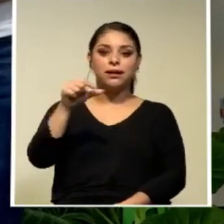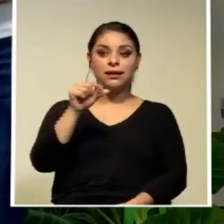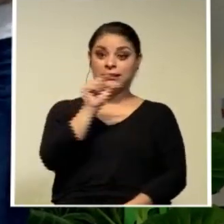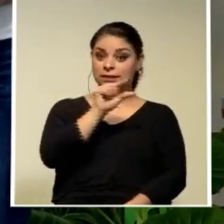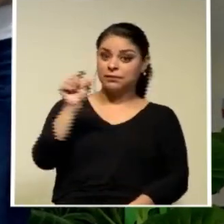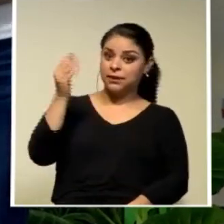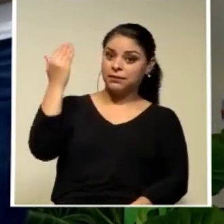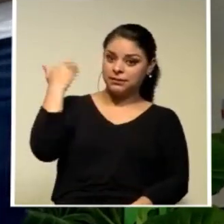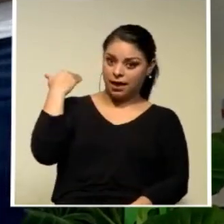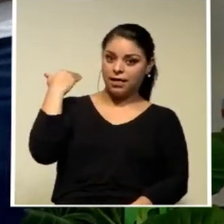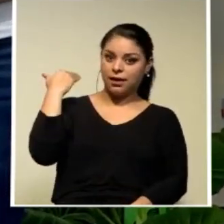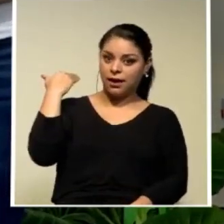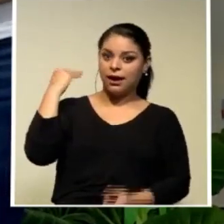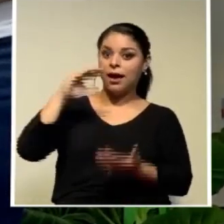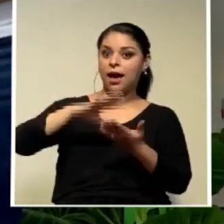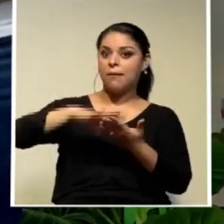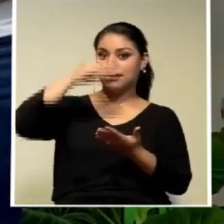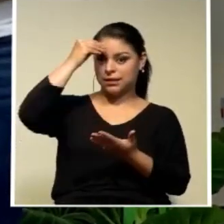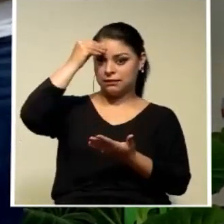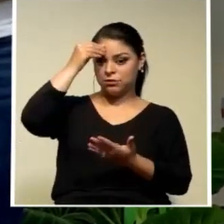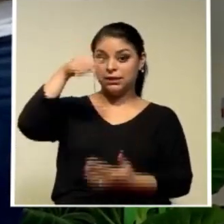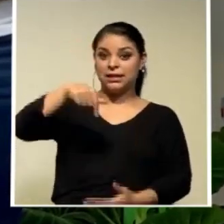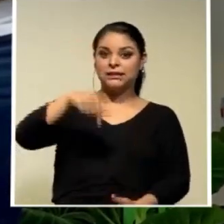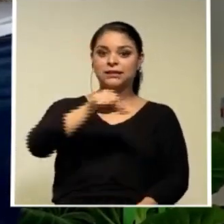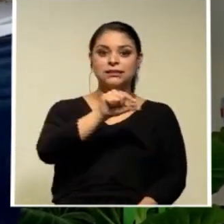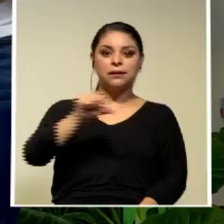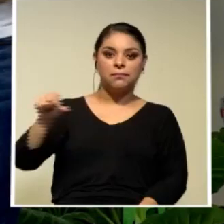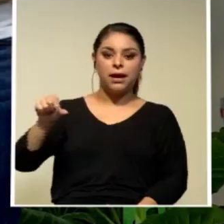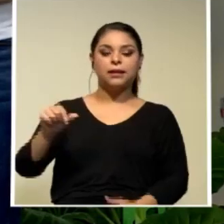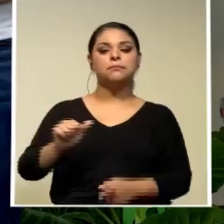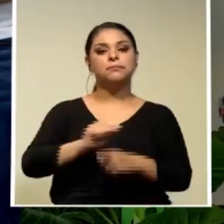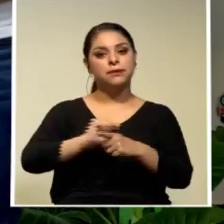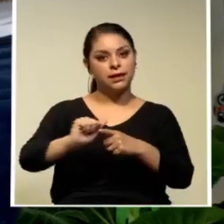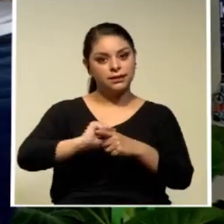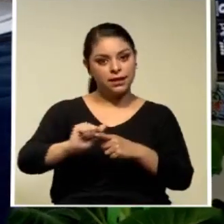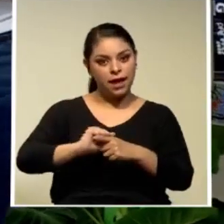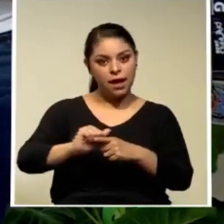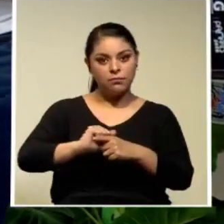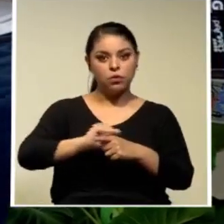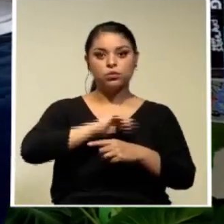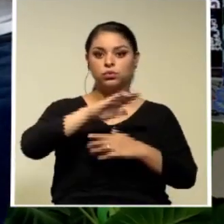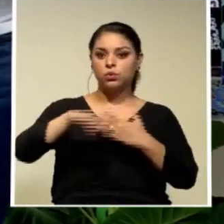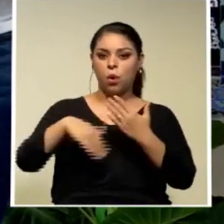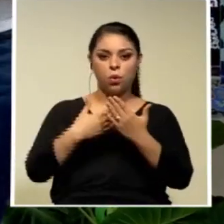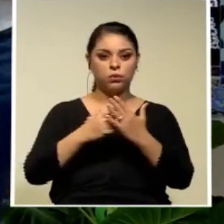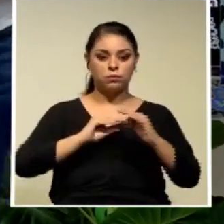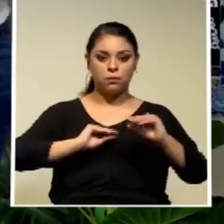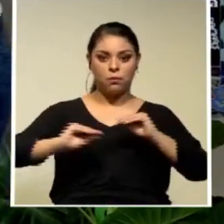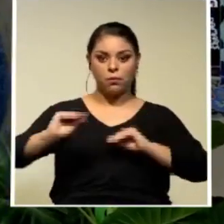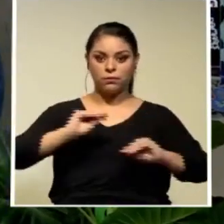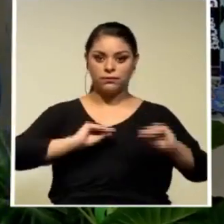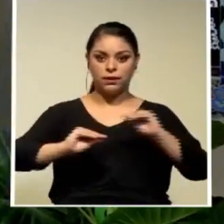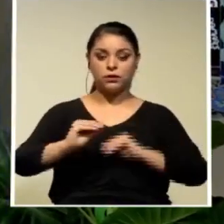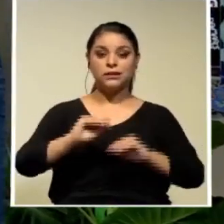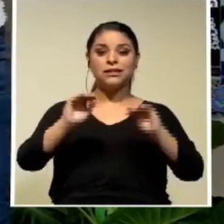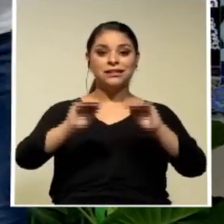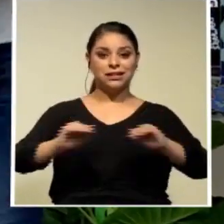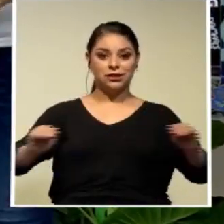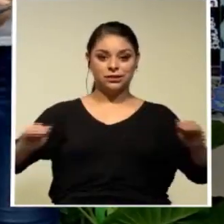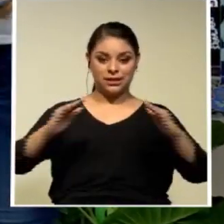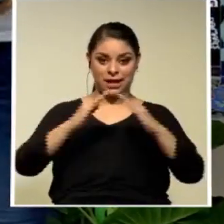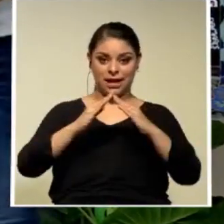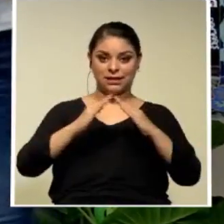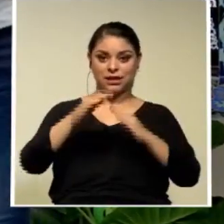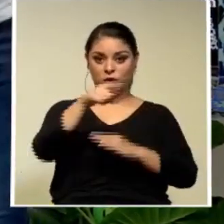anterior aprendimos. Y esta semana estamos practicando todos esos movimientos que los niños y las niñas